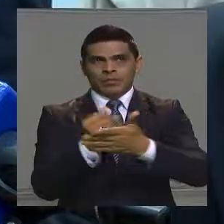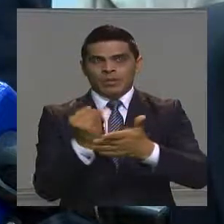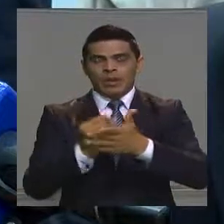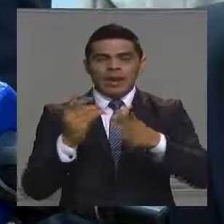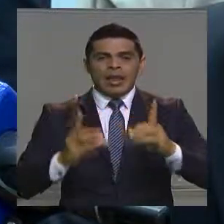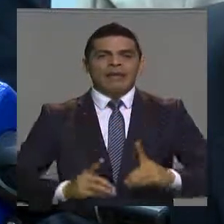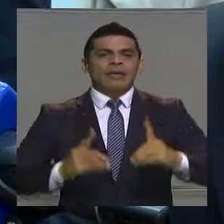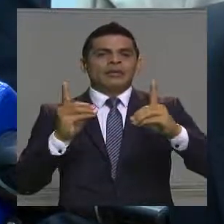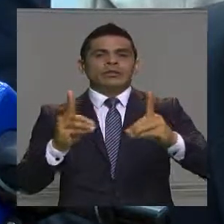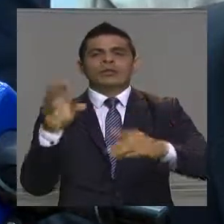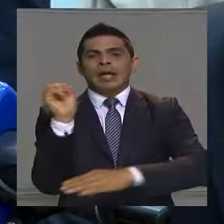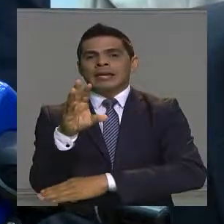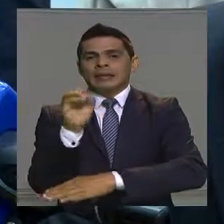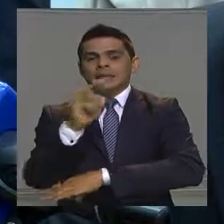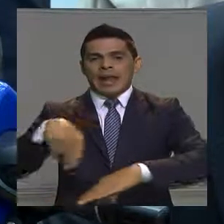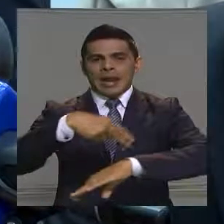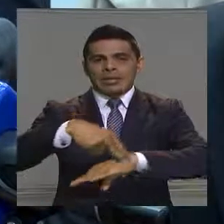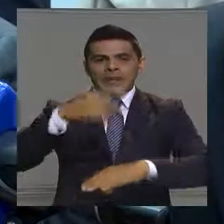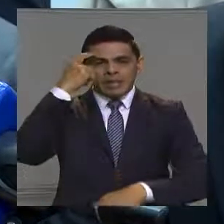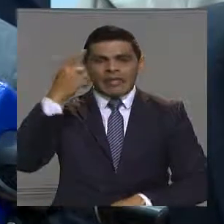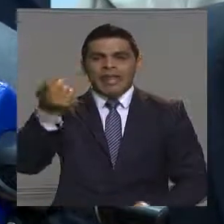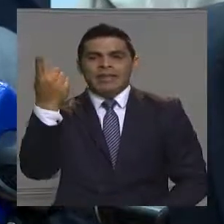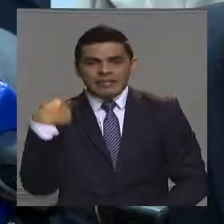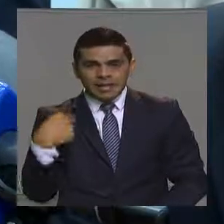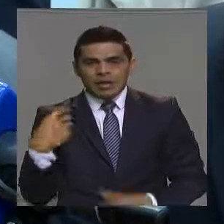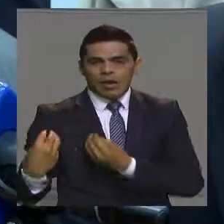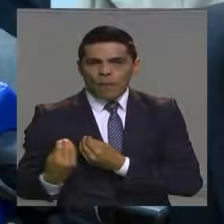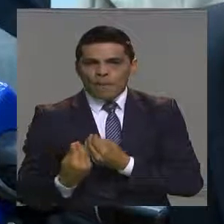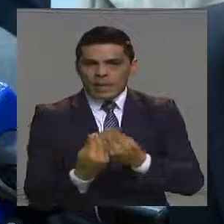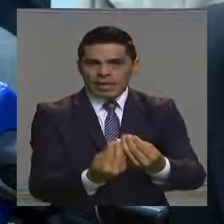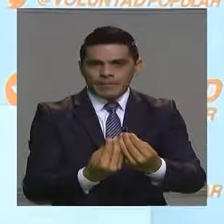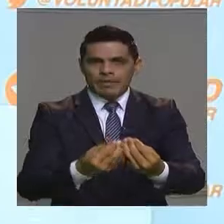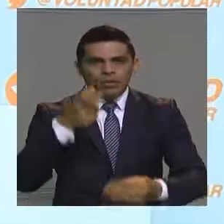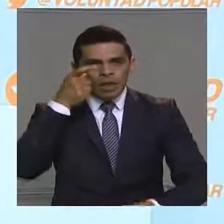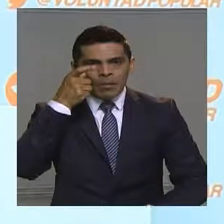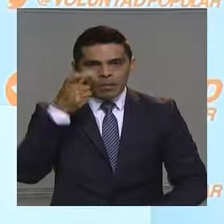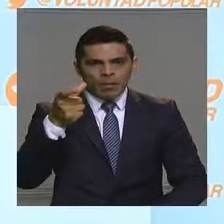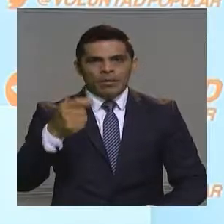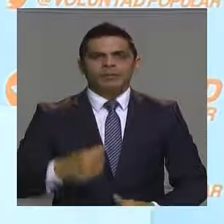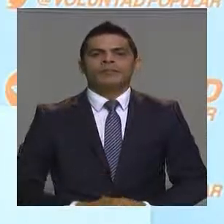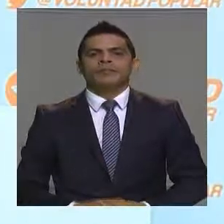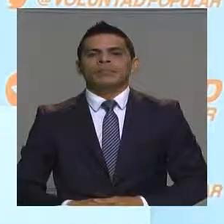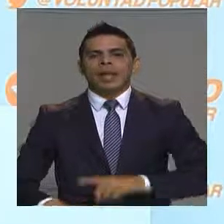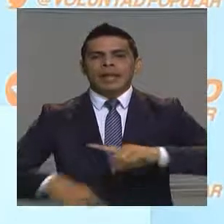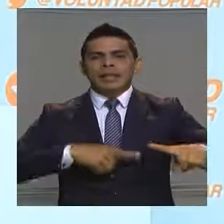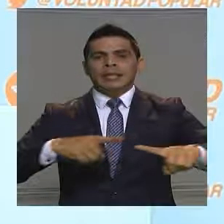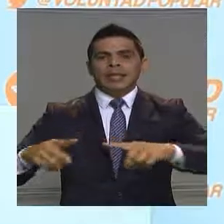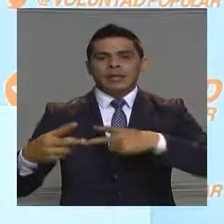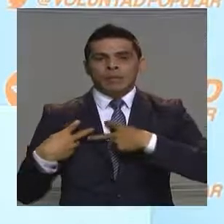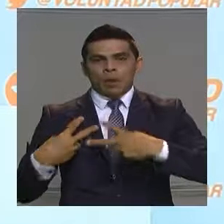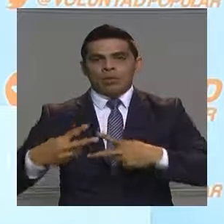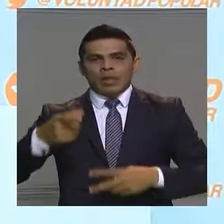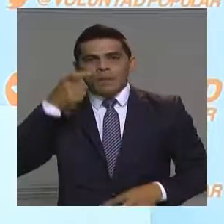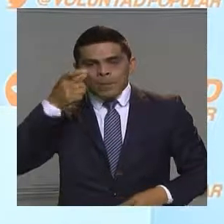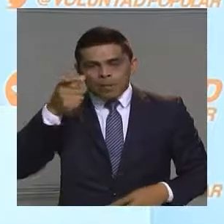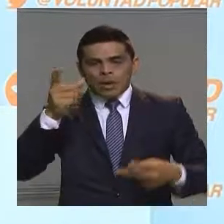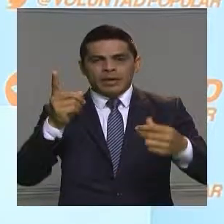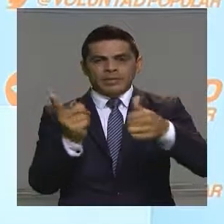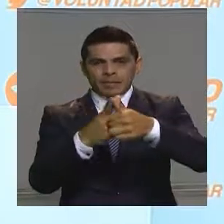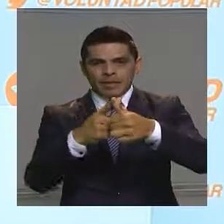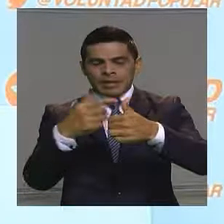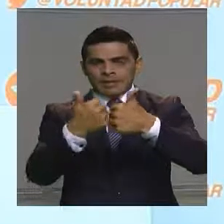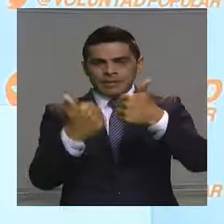decisión de la Asamblea Nacional el día de ayer es el acompañamiento del pueblo. El dirigente de Voluntad Popular y primer vicepresidente de